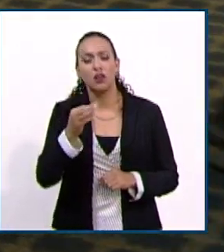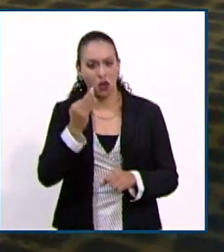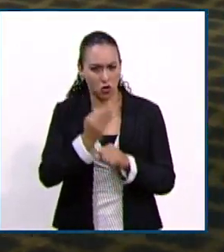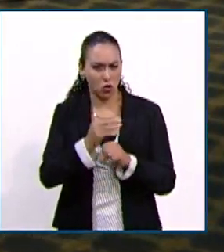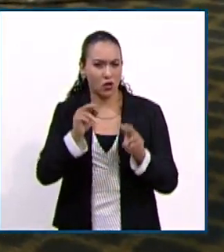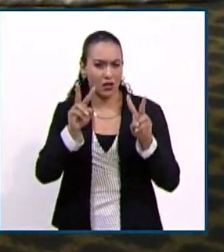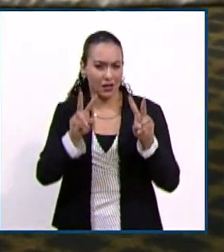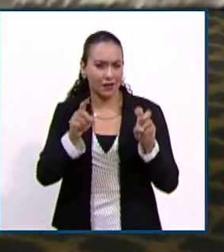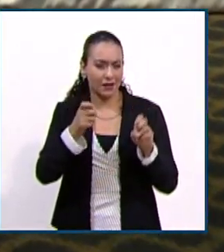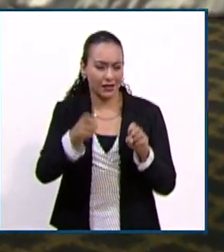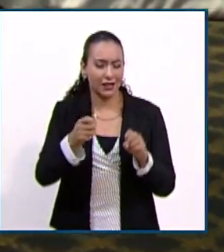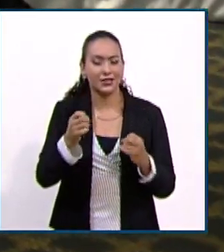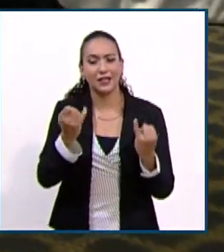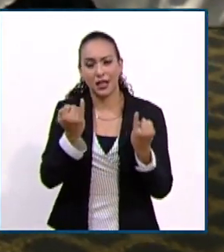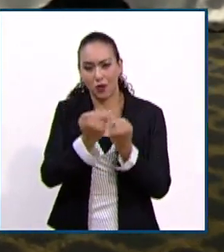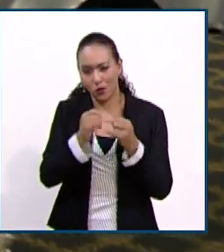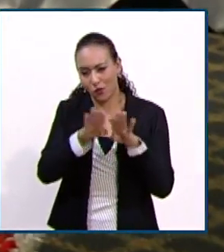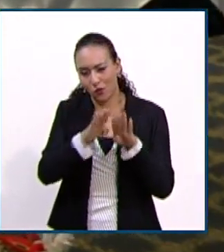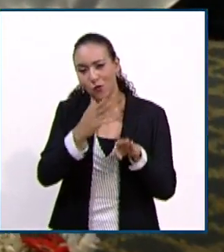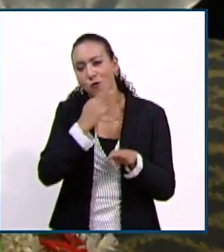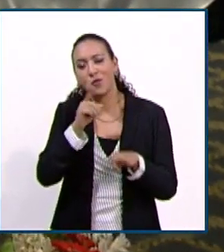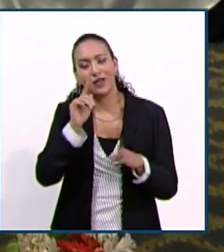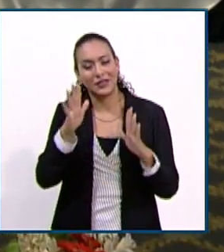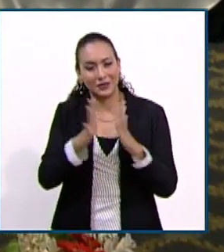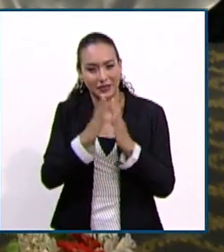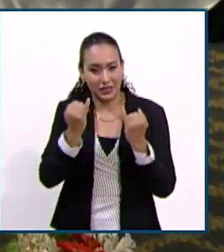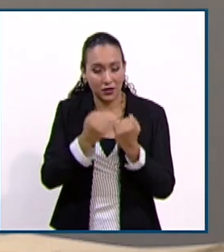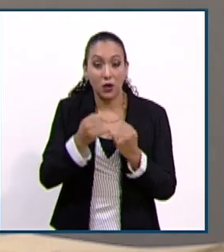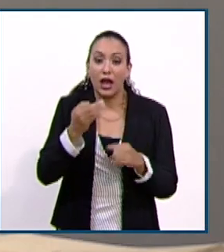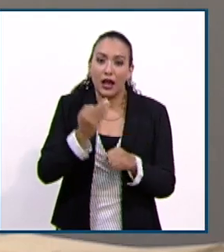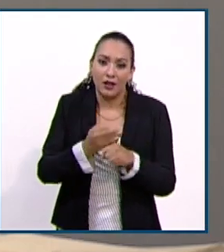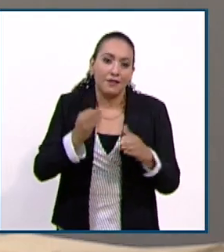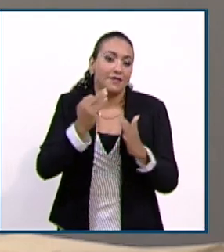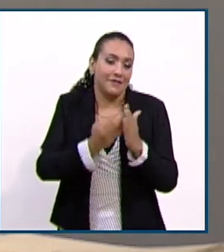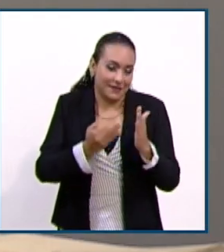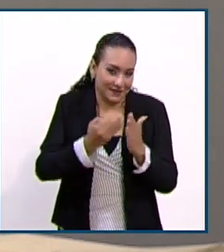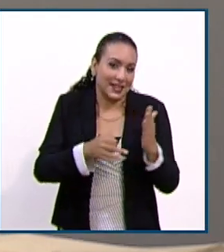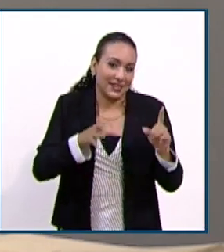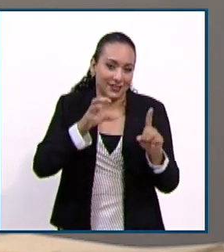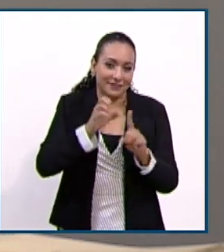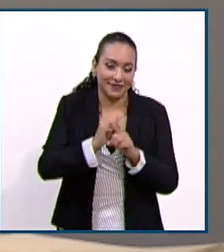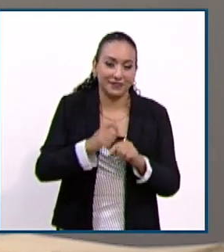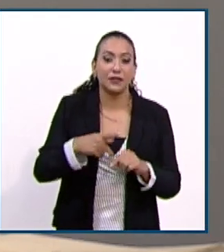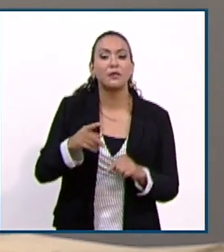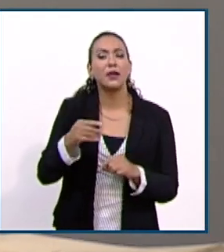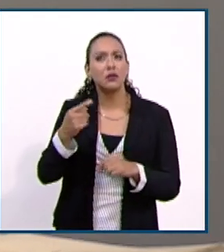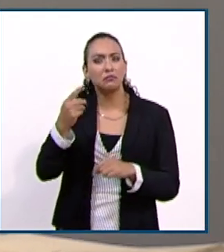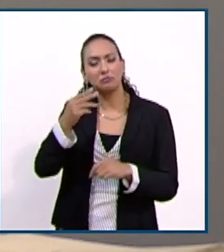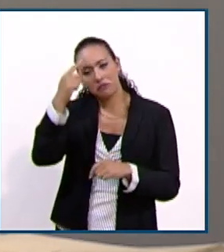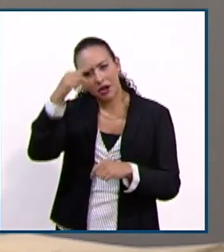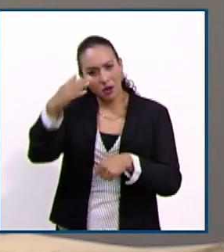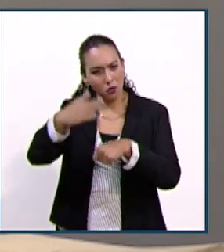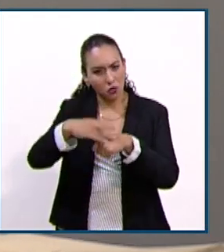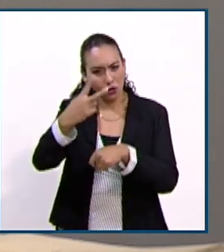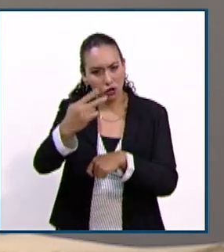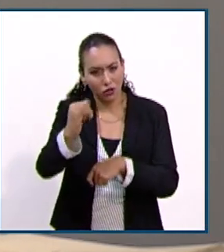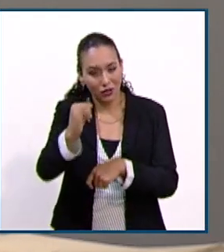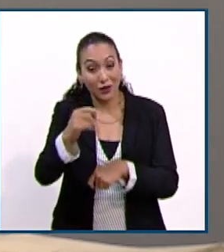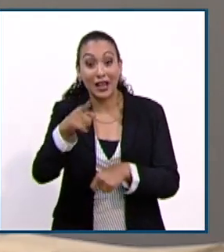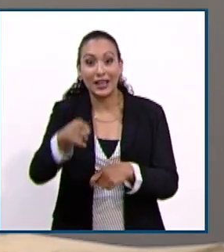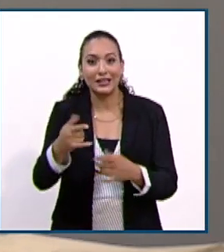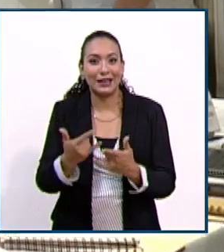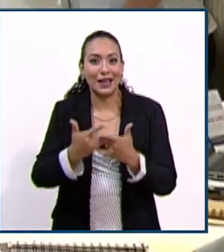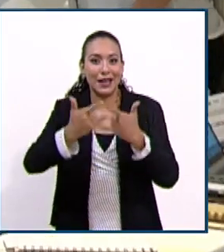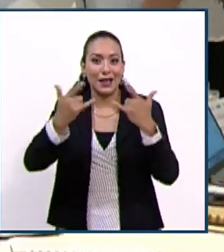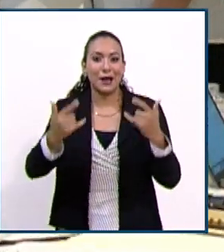a la violencia de género todavía hay camino por avanzar, aunque resaltó que las elecciones del próximo 2 de junio serán